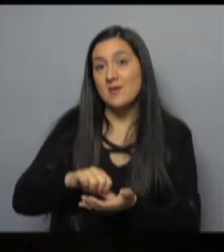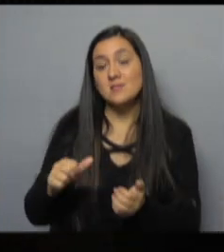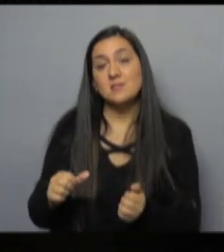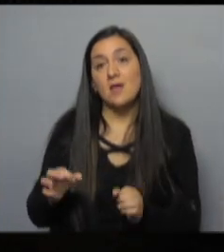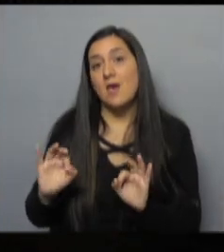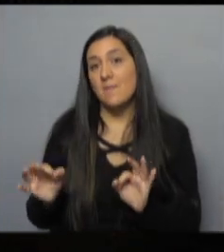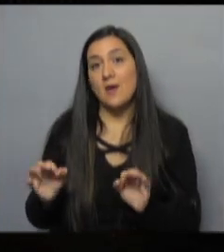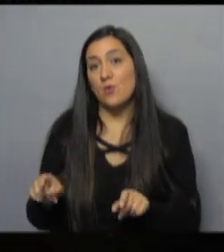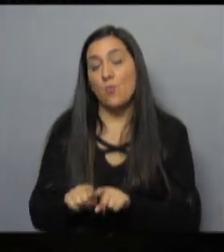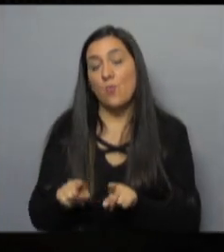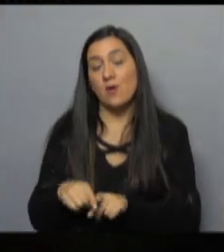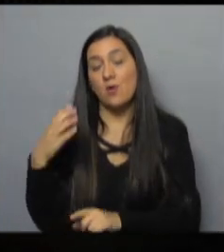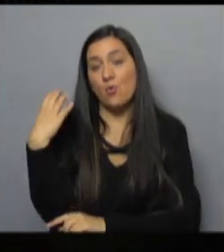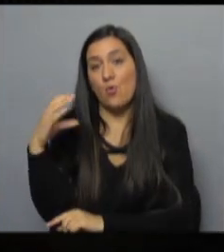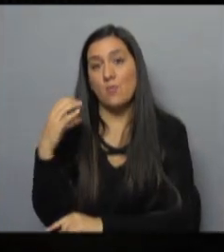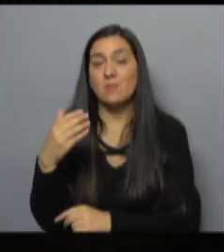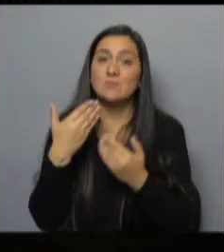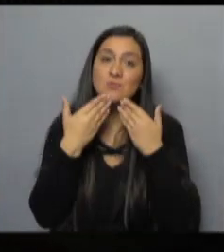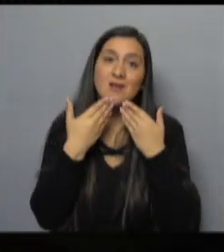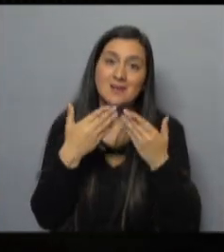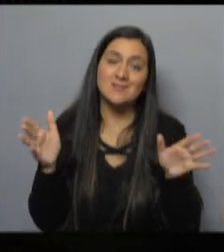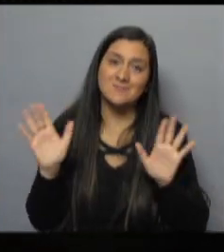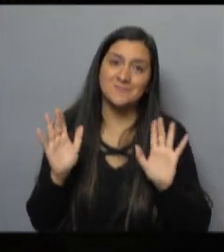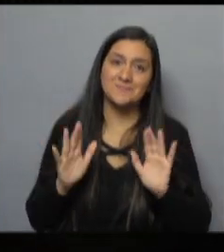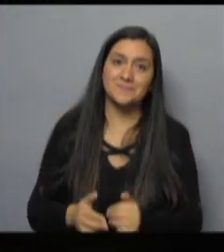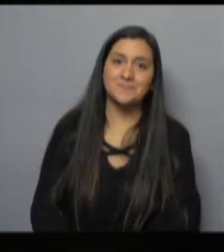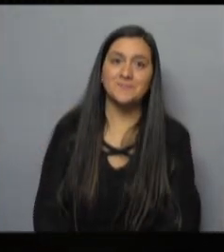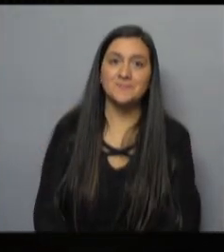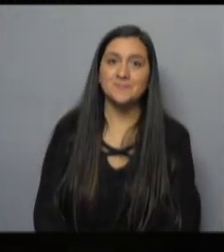Muchas gracias. Bueno, muchísimas gracias. Un saludo. Compañero.